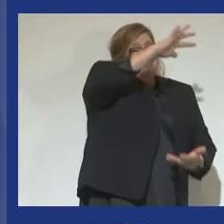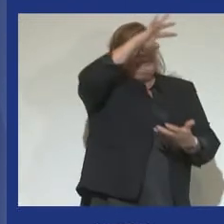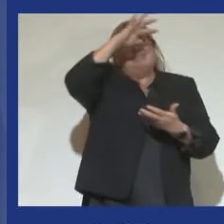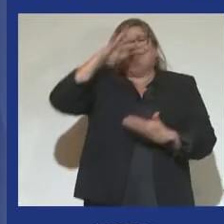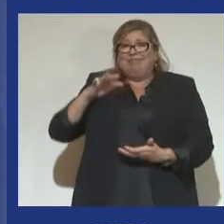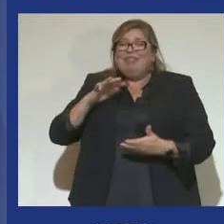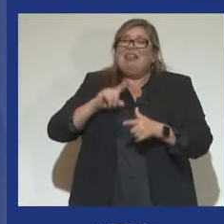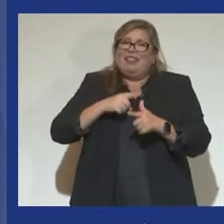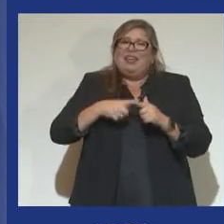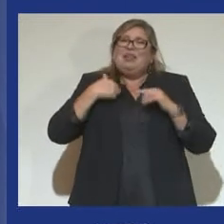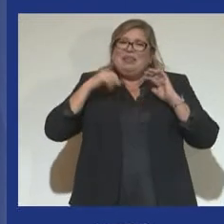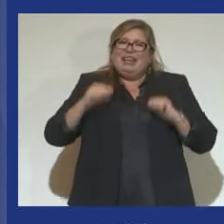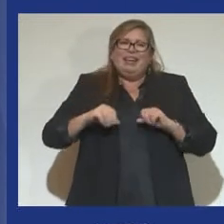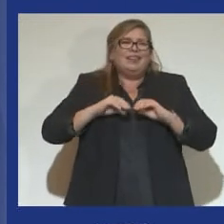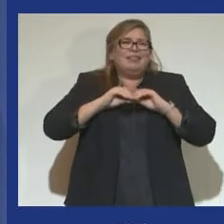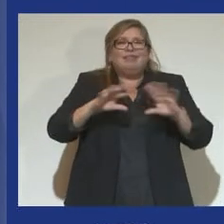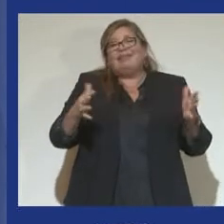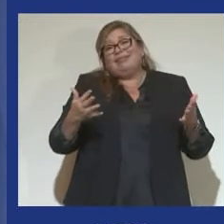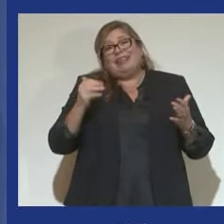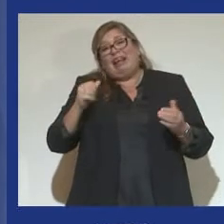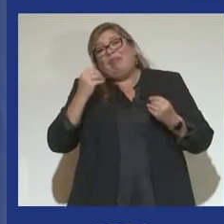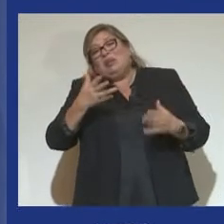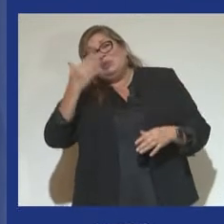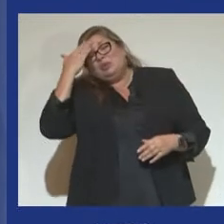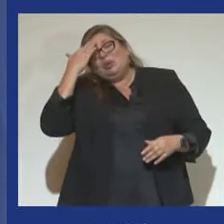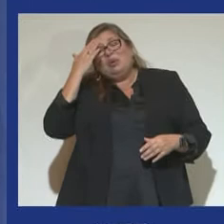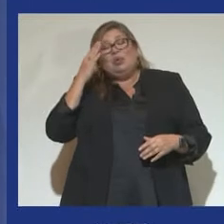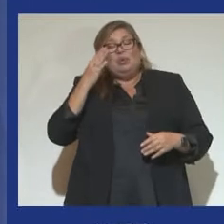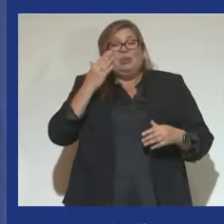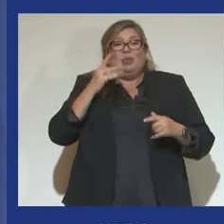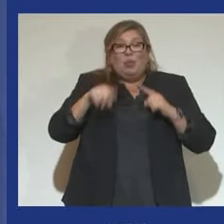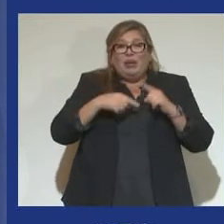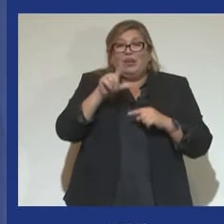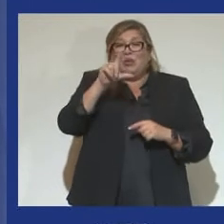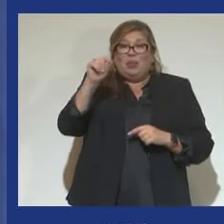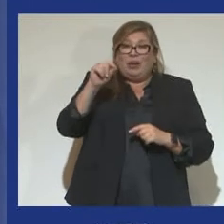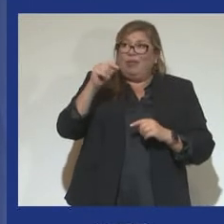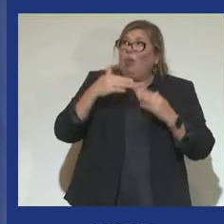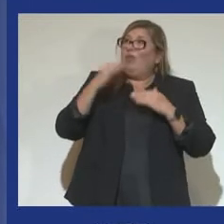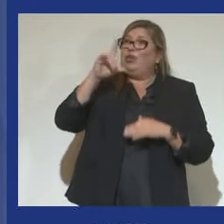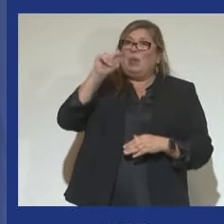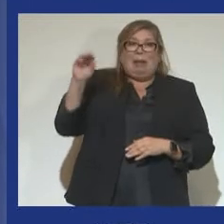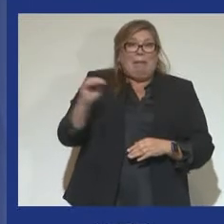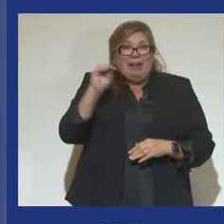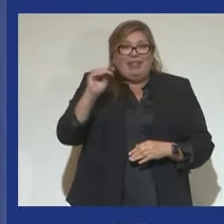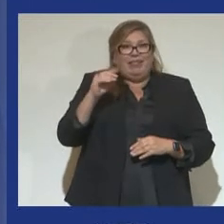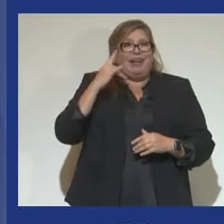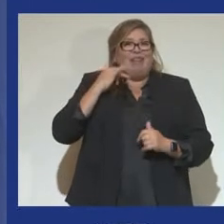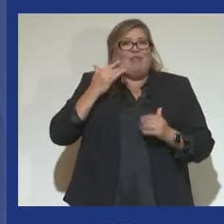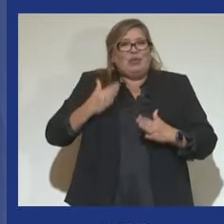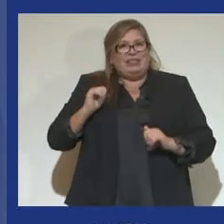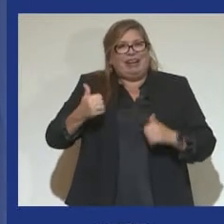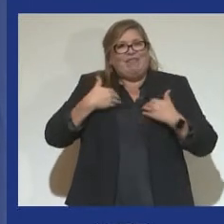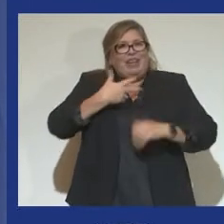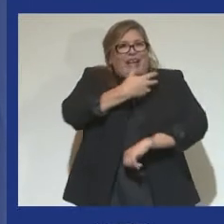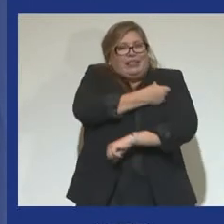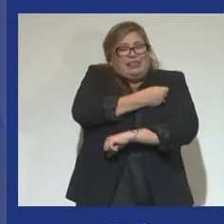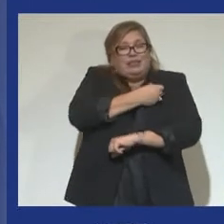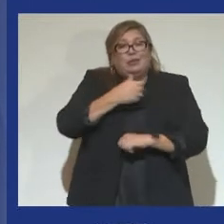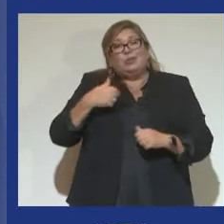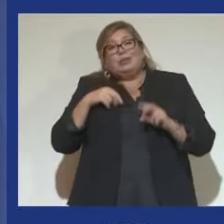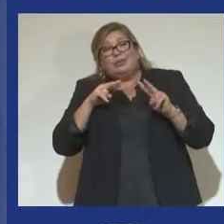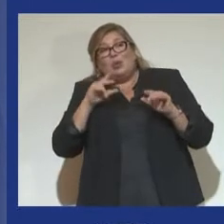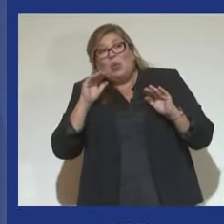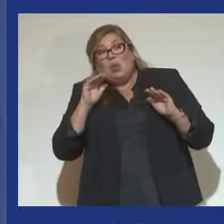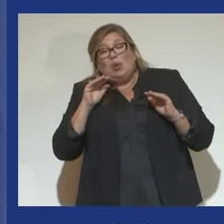estado entonces podremos responder la pregunta que 20 millones de personas son más en california tengan ahora esperamos que eso pase